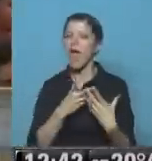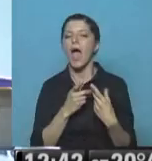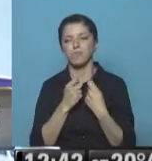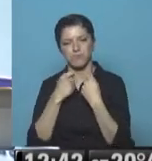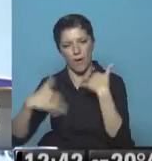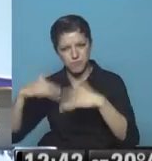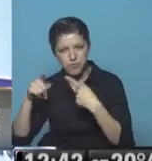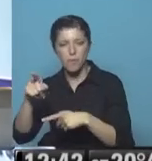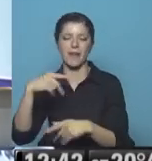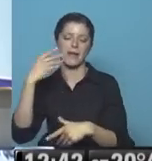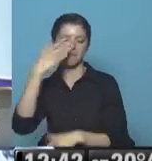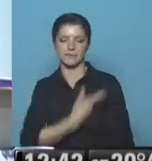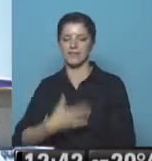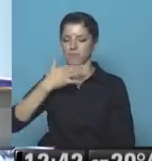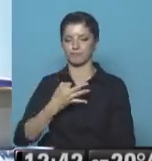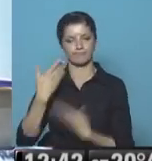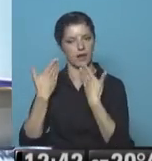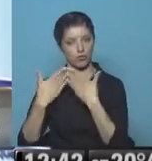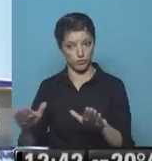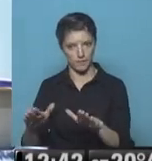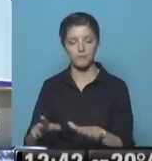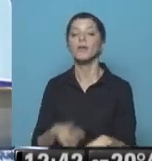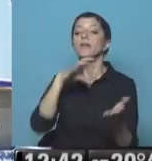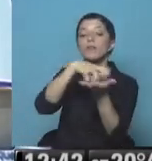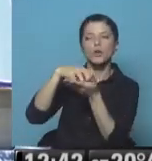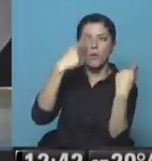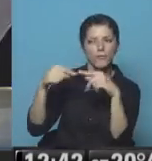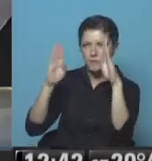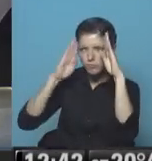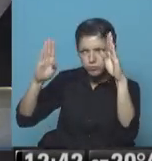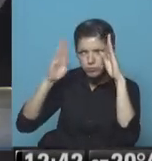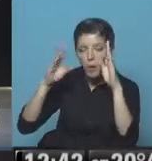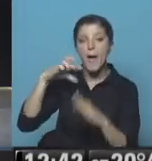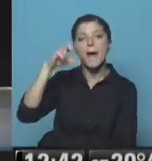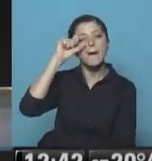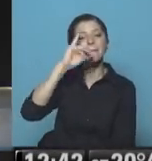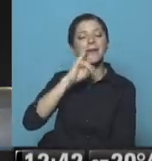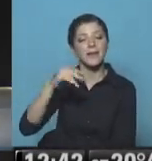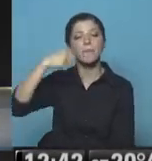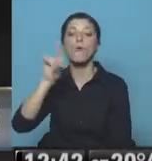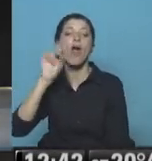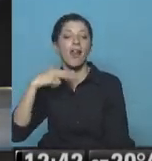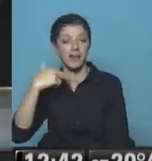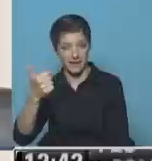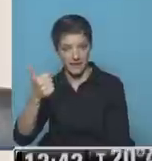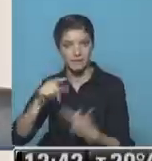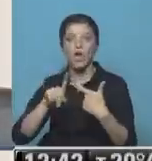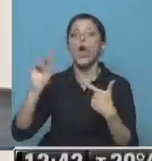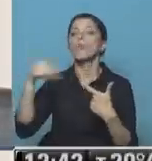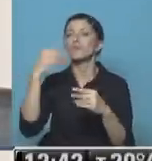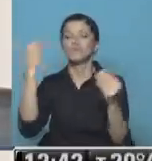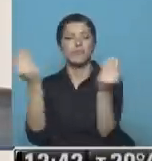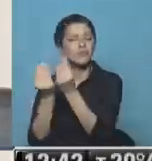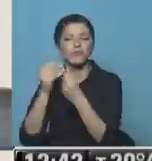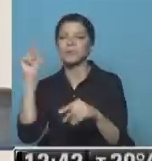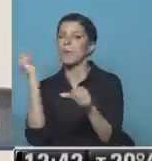salida. Dos organismos judiciales tienen puesta la lupa sobre Pérez Molina, más de un centenar de funcionarios involucrados